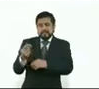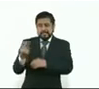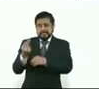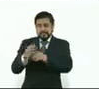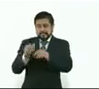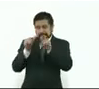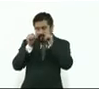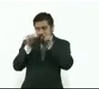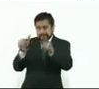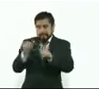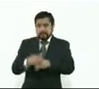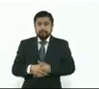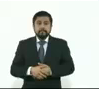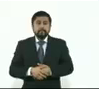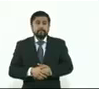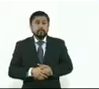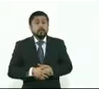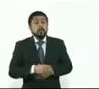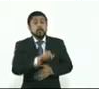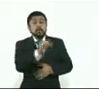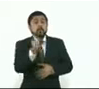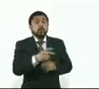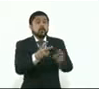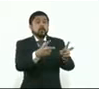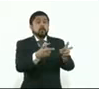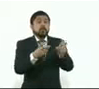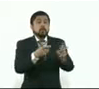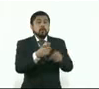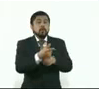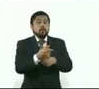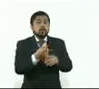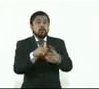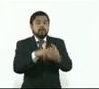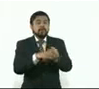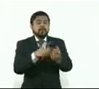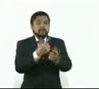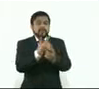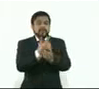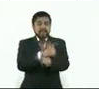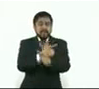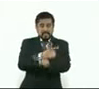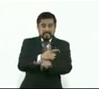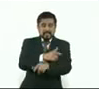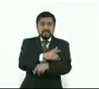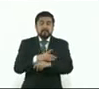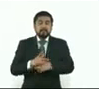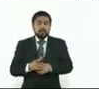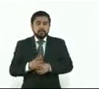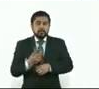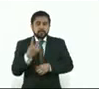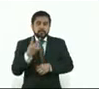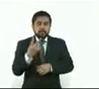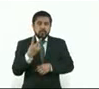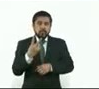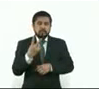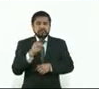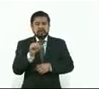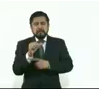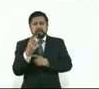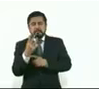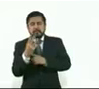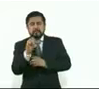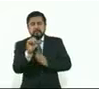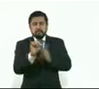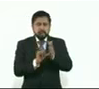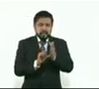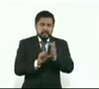Robo a pasajero a bordo de taxi, hubo un incremento importante hace dos o tres meses y una disminución igualmente relevante en lo